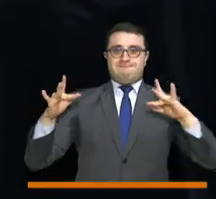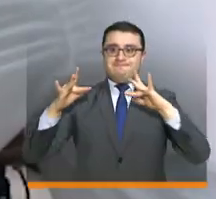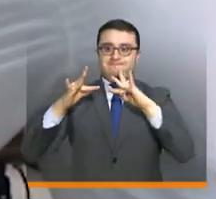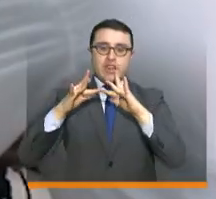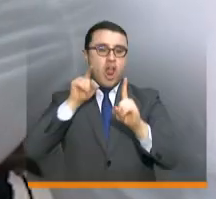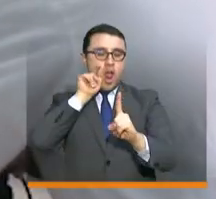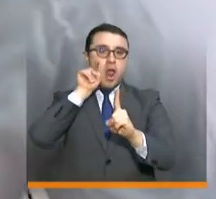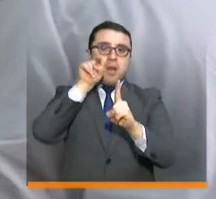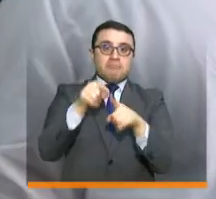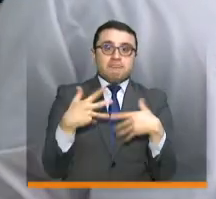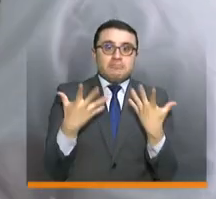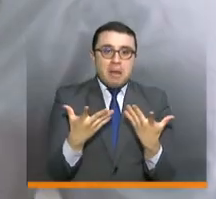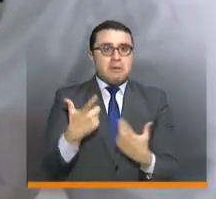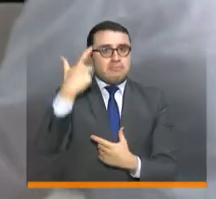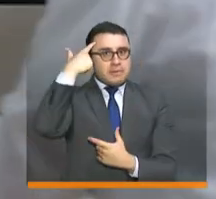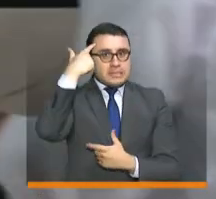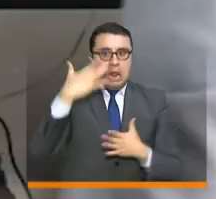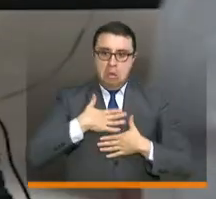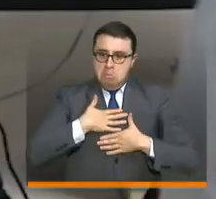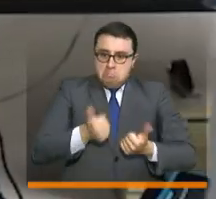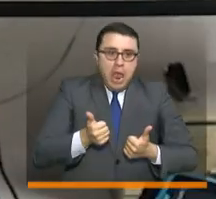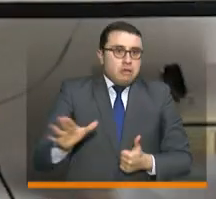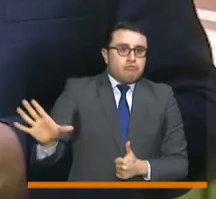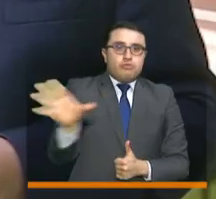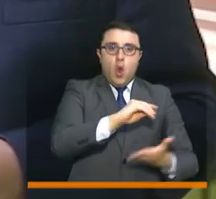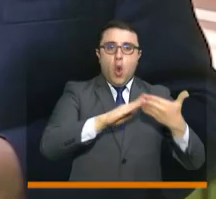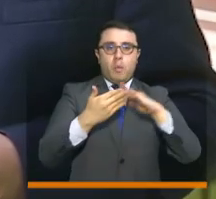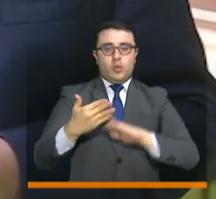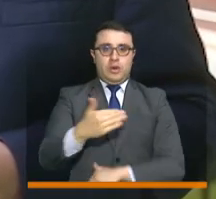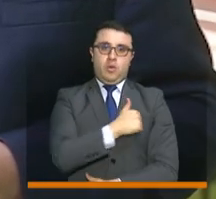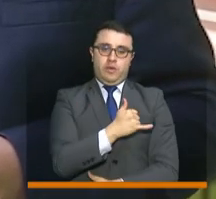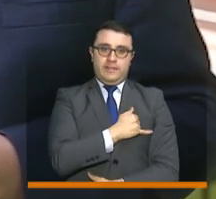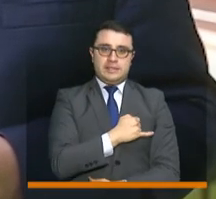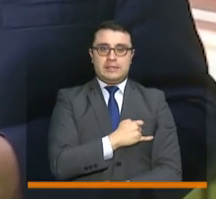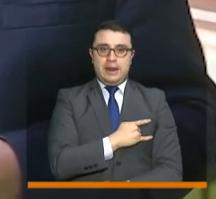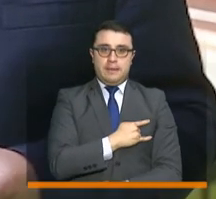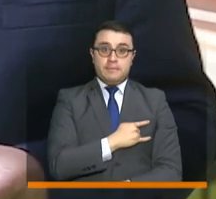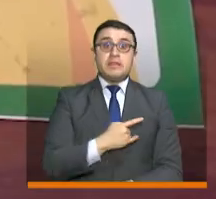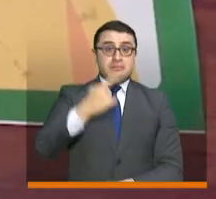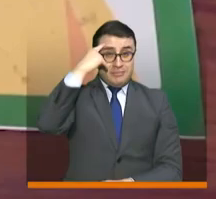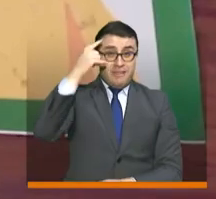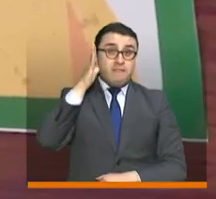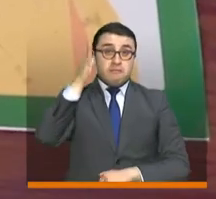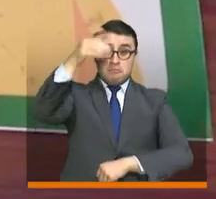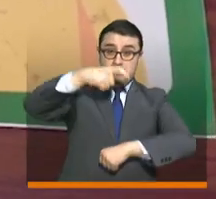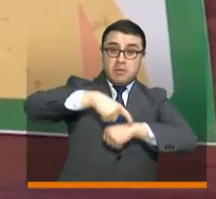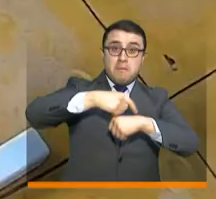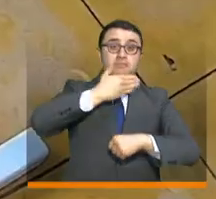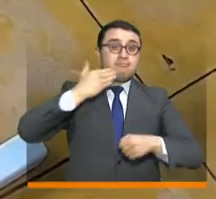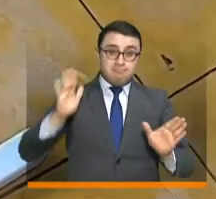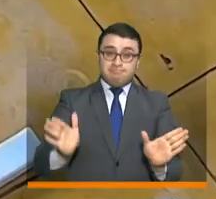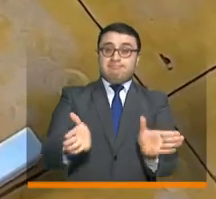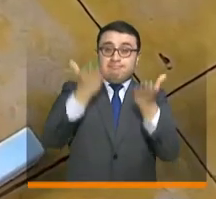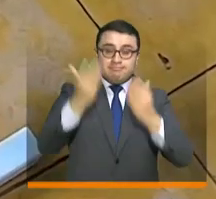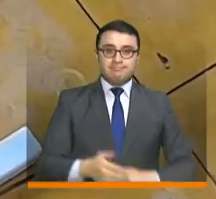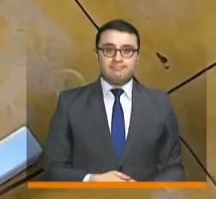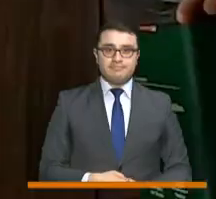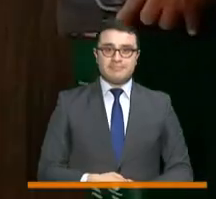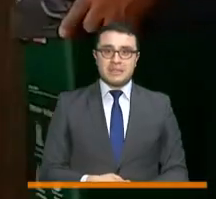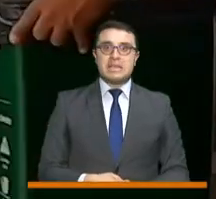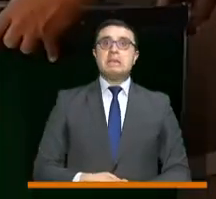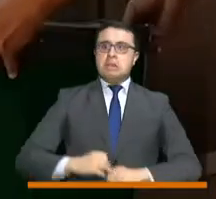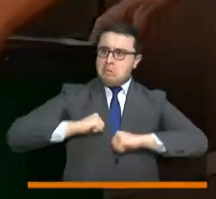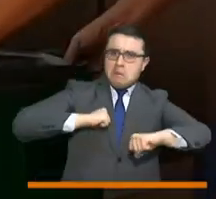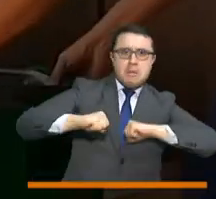el bienestar de toda la comunidad universitaria, conocedores que vendrán mejores tiempos. Así, gracias a un trabajo